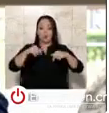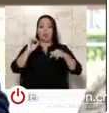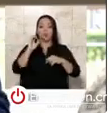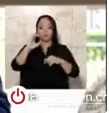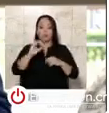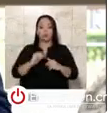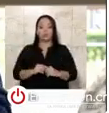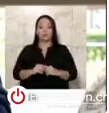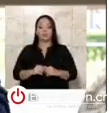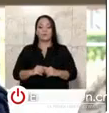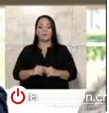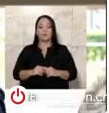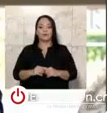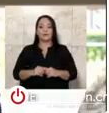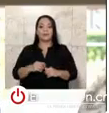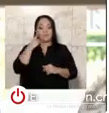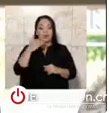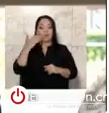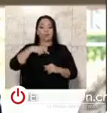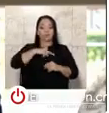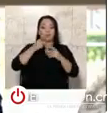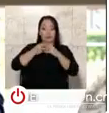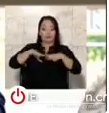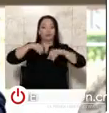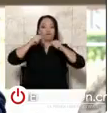octubre, cuando iniciamos el gobierno, eran